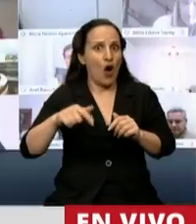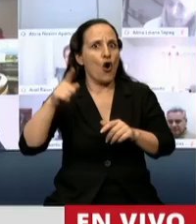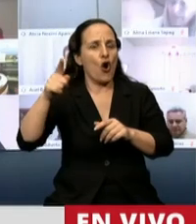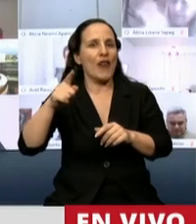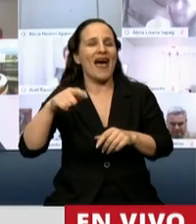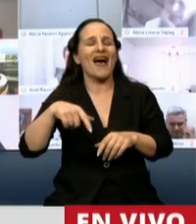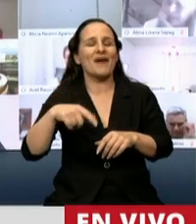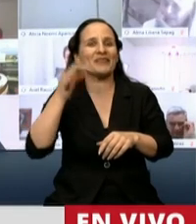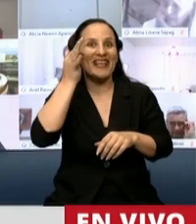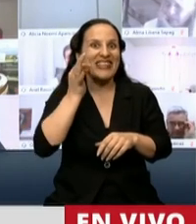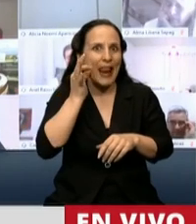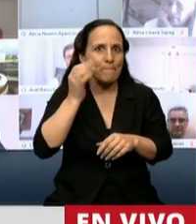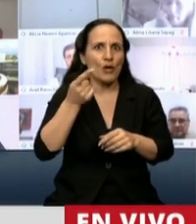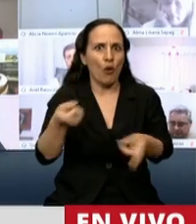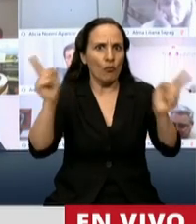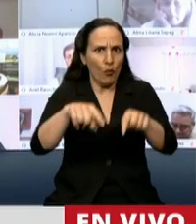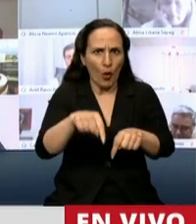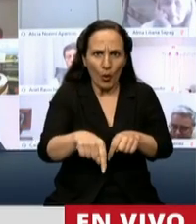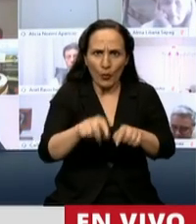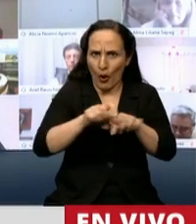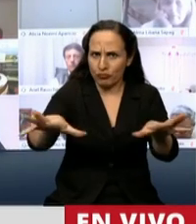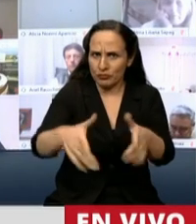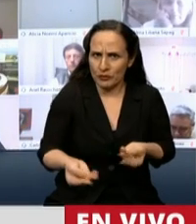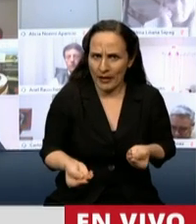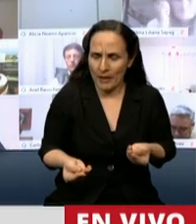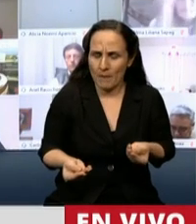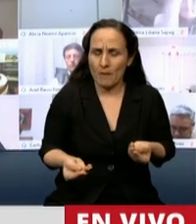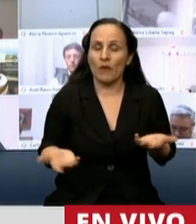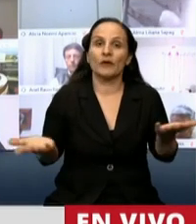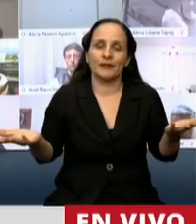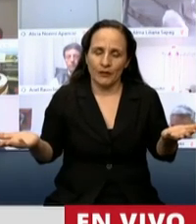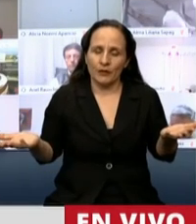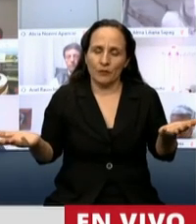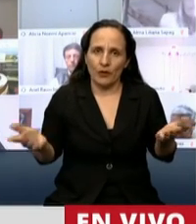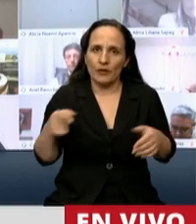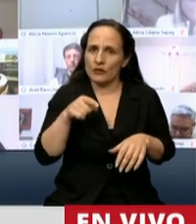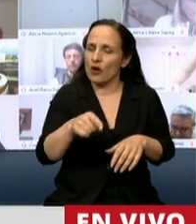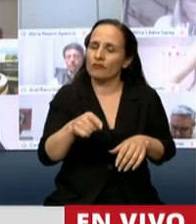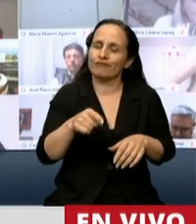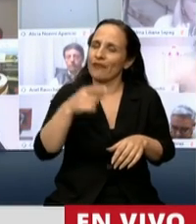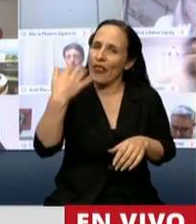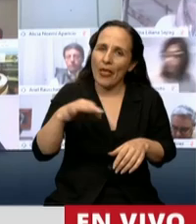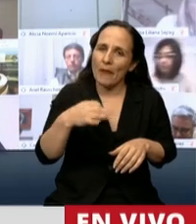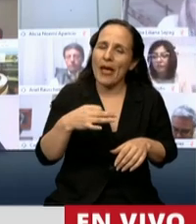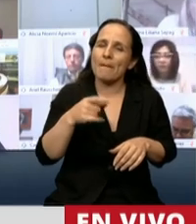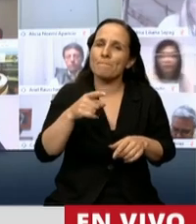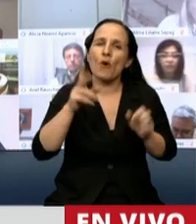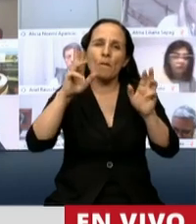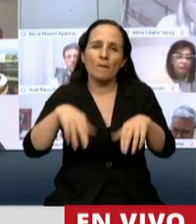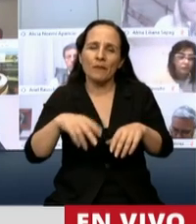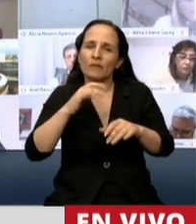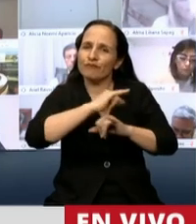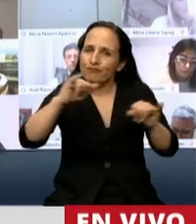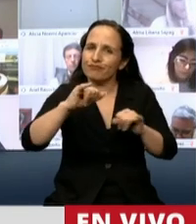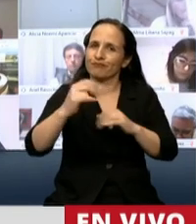del sarampión, con lo cual esto es una cuestión que después se sustenta en el tiempo. Por lo tanto, hay que seguir haciendo hincapié en las medidas de